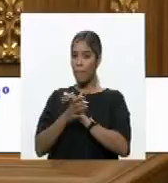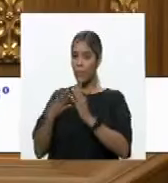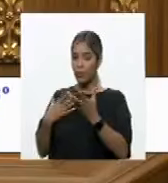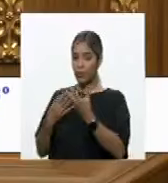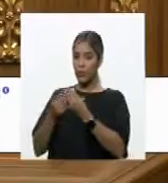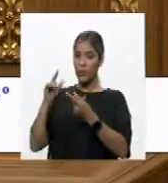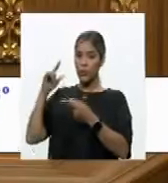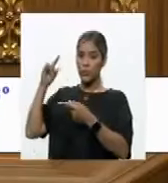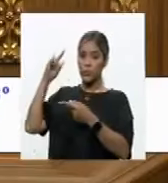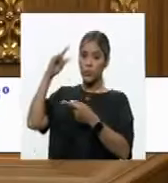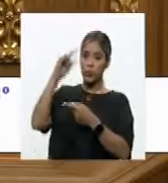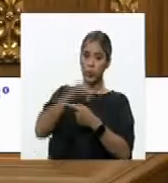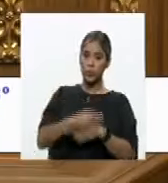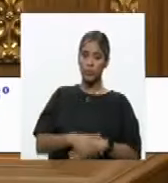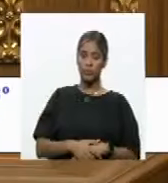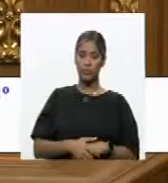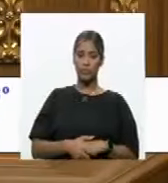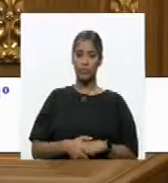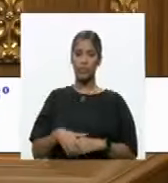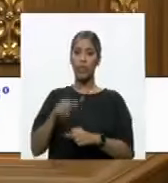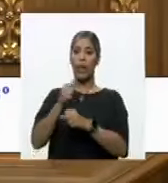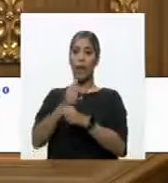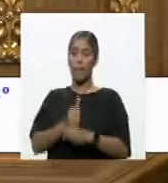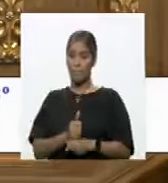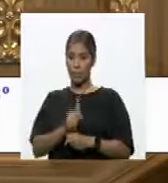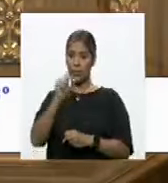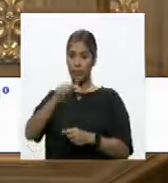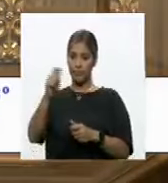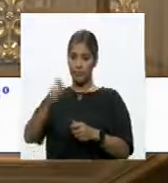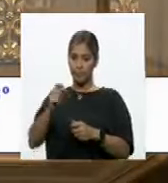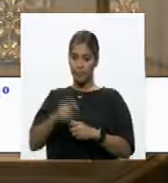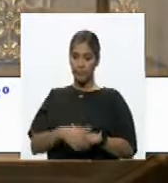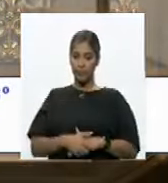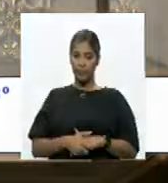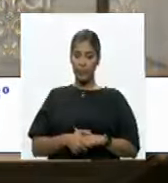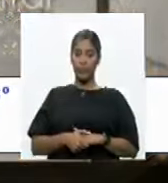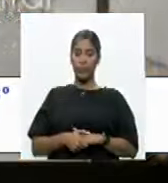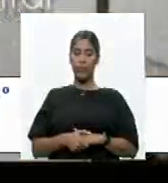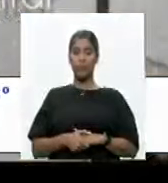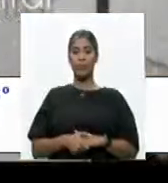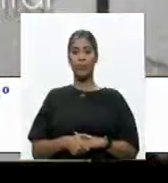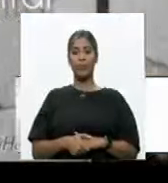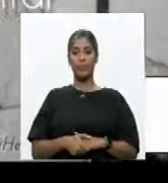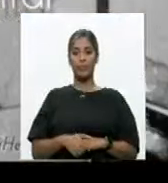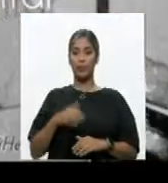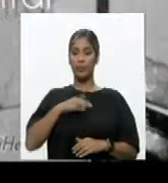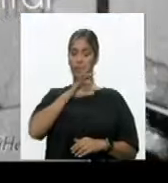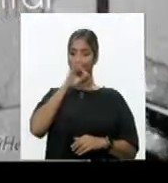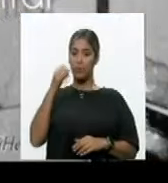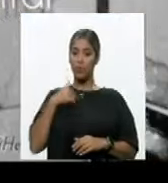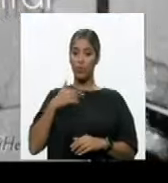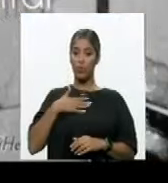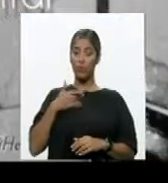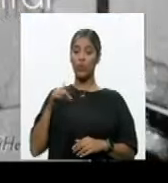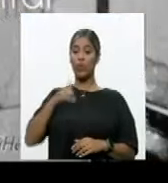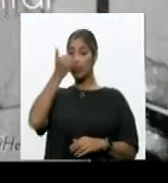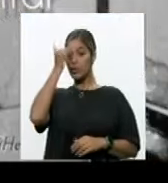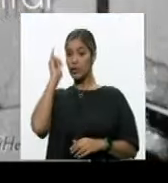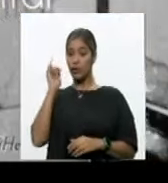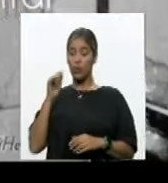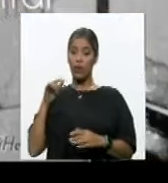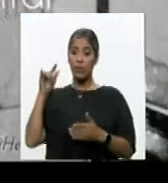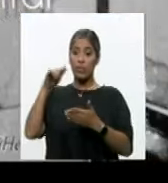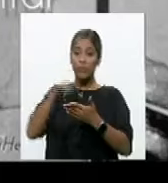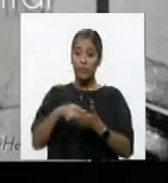una avioneta de Maracay y me dijo, espéreme en el central del Palmar y lo llevo a Barquisimeto. Le dije, no, yo voy a cantar en Yaritagua, busco una